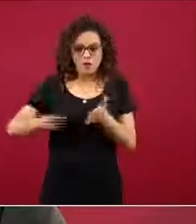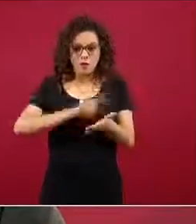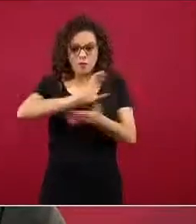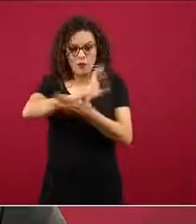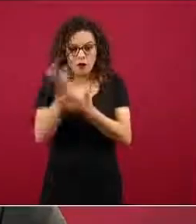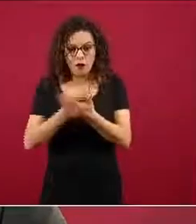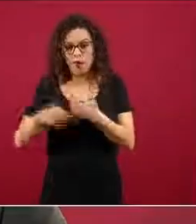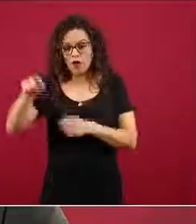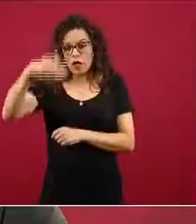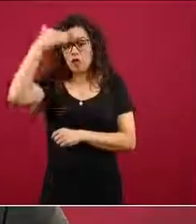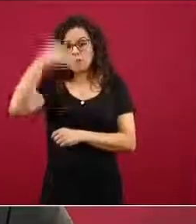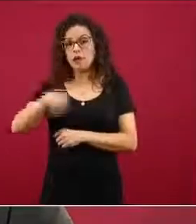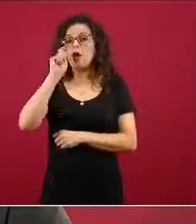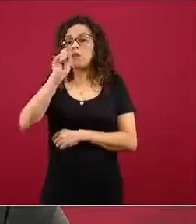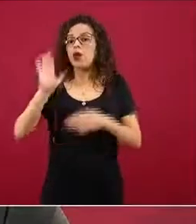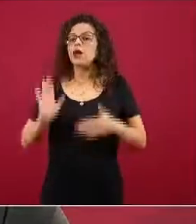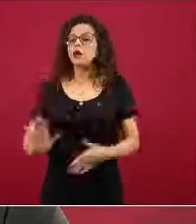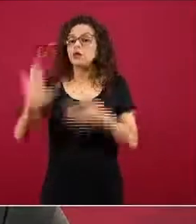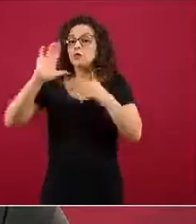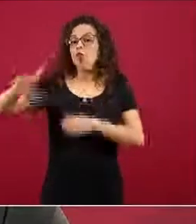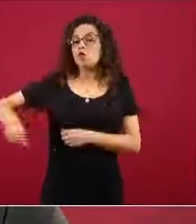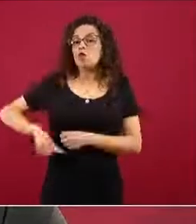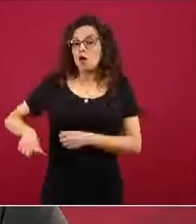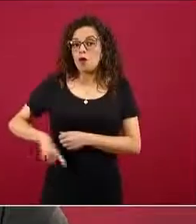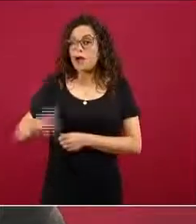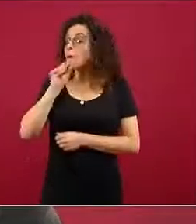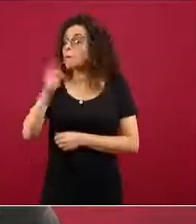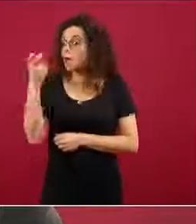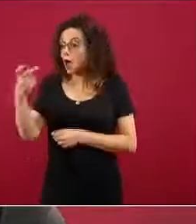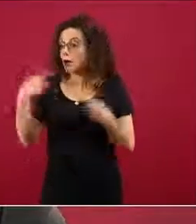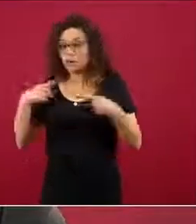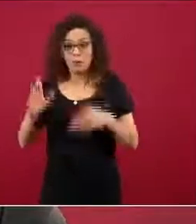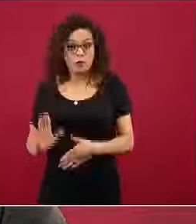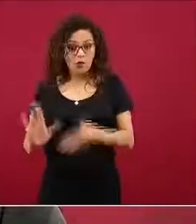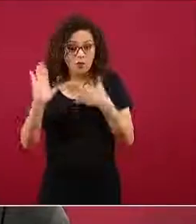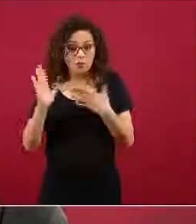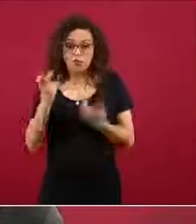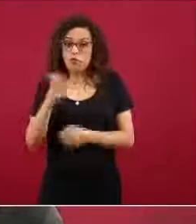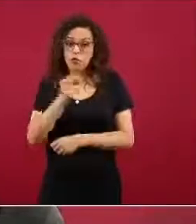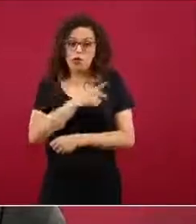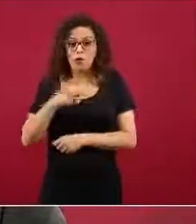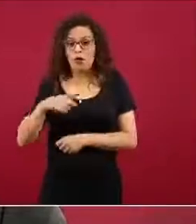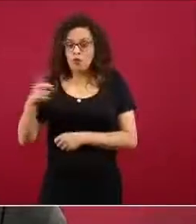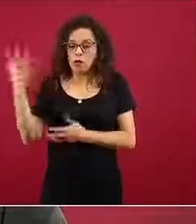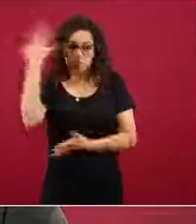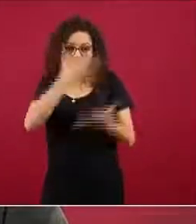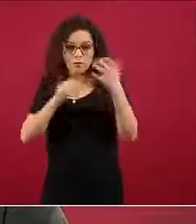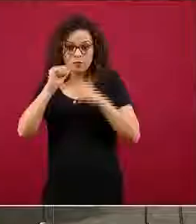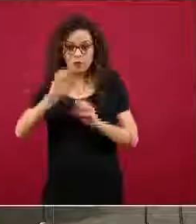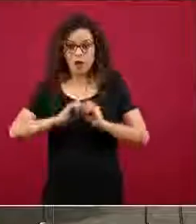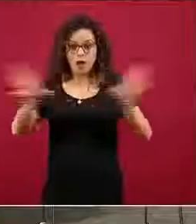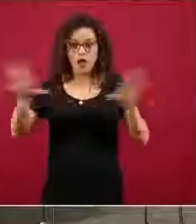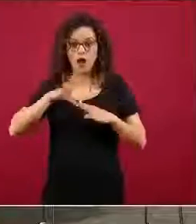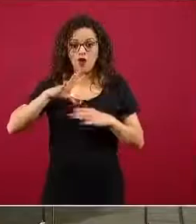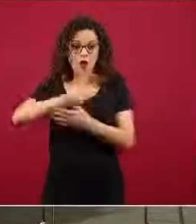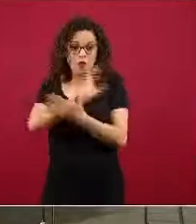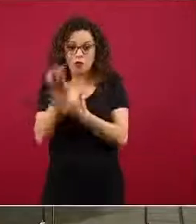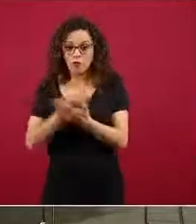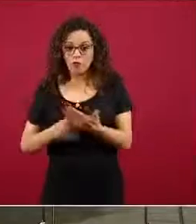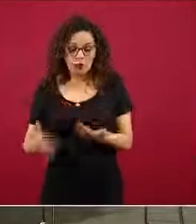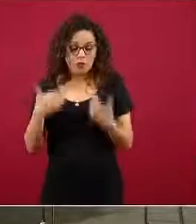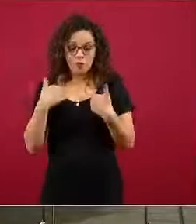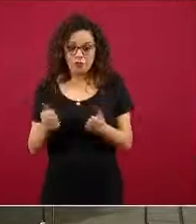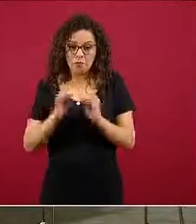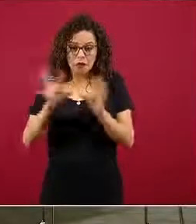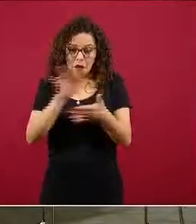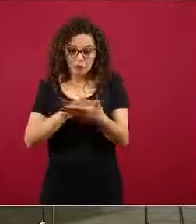se comprometió el gobierno, conoce a qué se comprometió la persona, entonces no debería haber confusión alguna, está escrito claramente. Muchas gracias. Nuria Fernández,